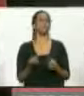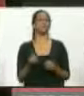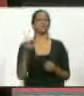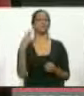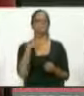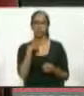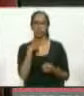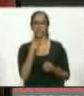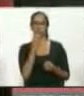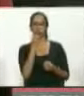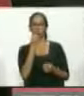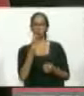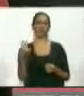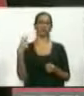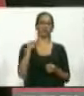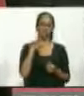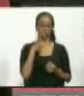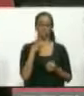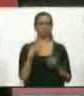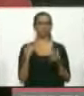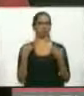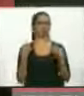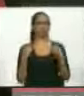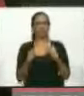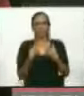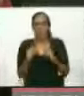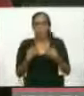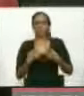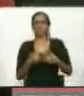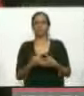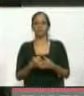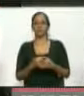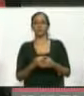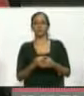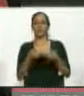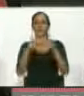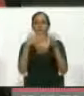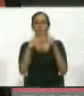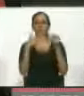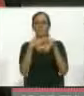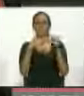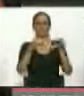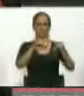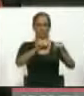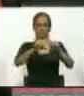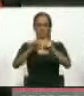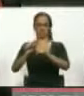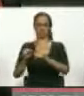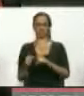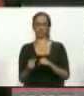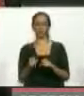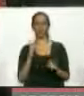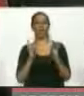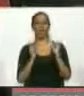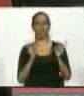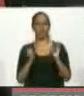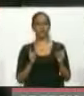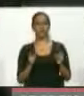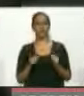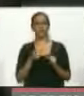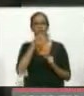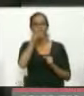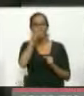alimentos el alto costo de las cosas bueno bueno una dolarización este que a veces en algún momento determinado